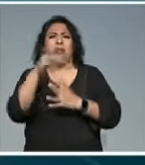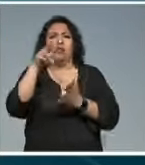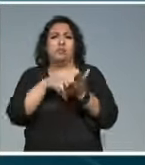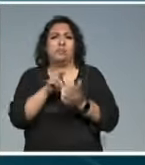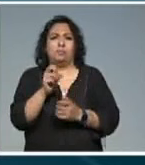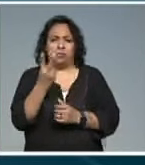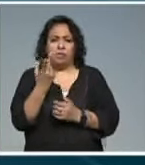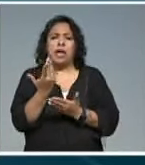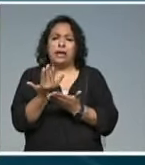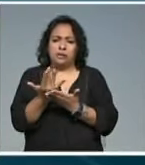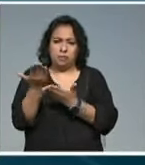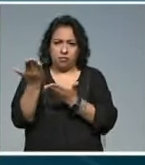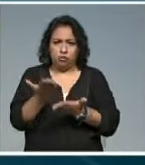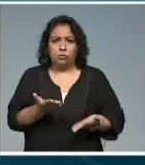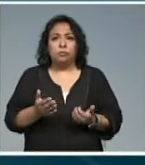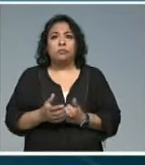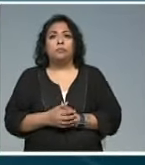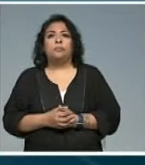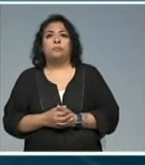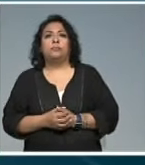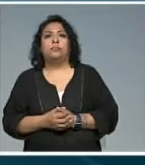2022.